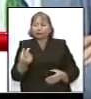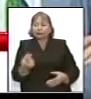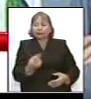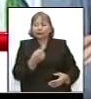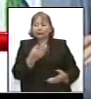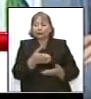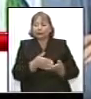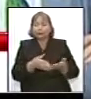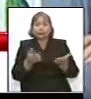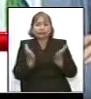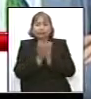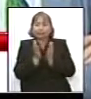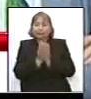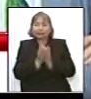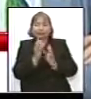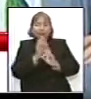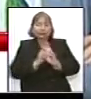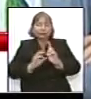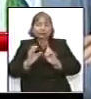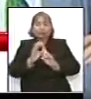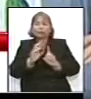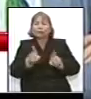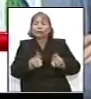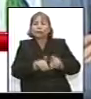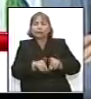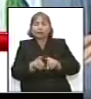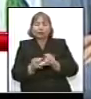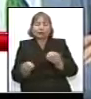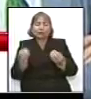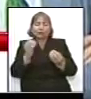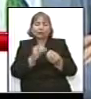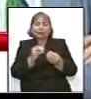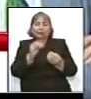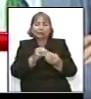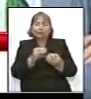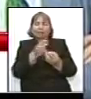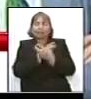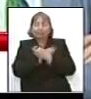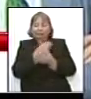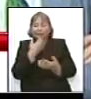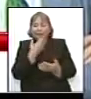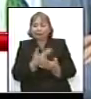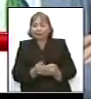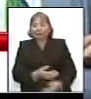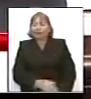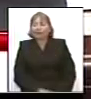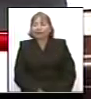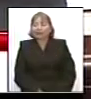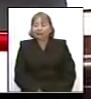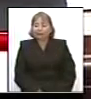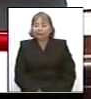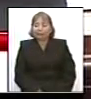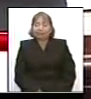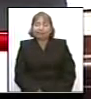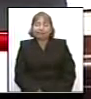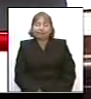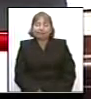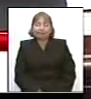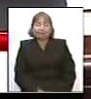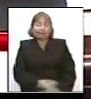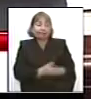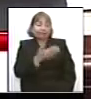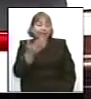en la parte académica, cultural, sino en la implementación del museo. Gracias, presidente. ¿Algún